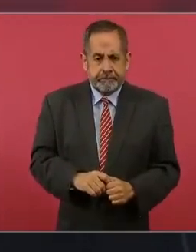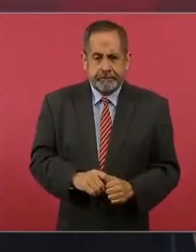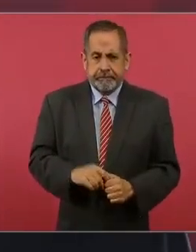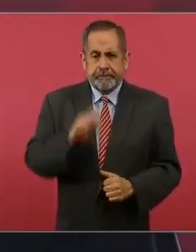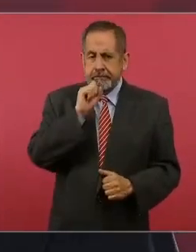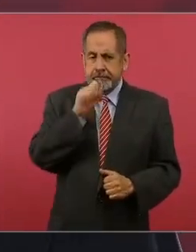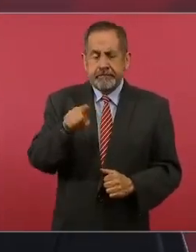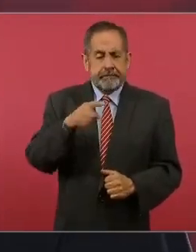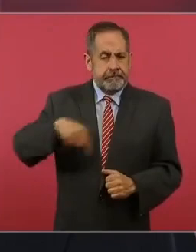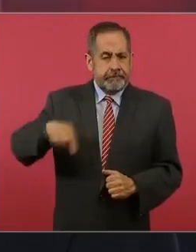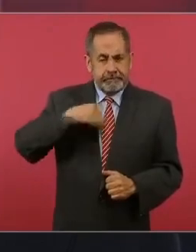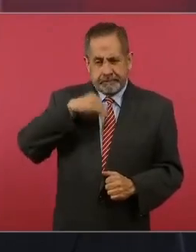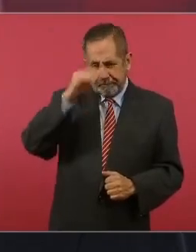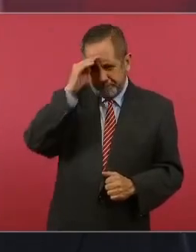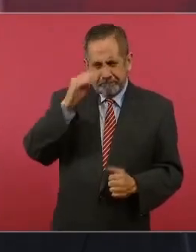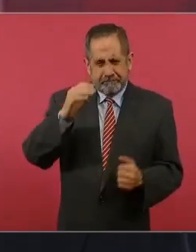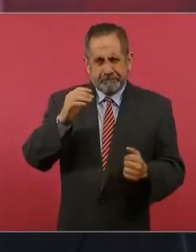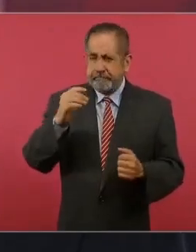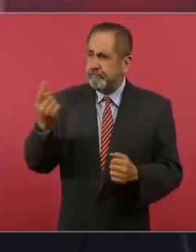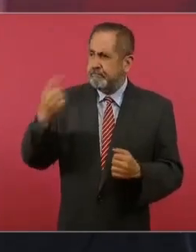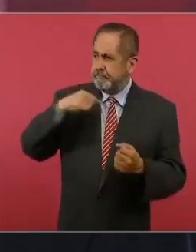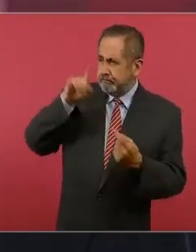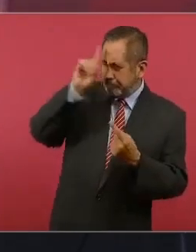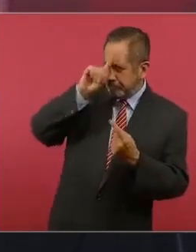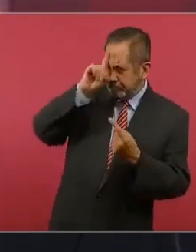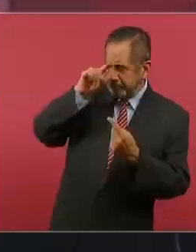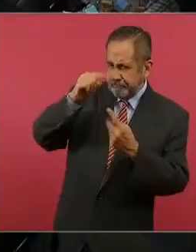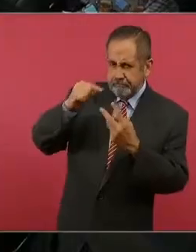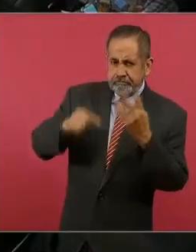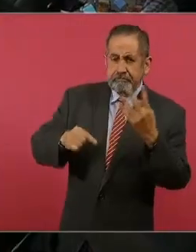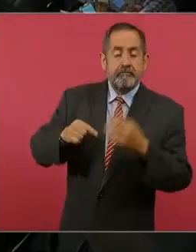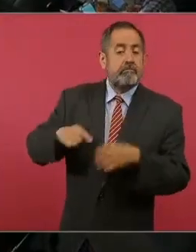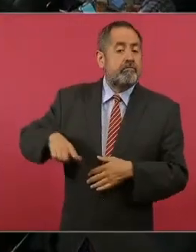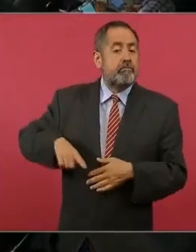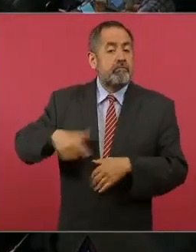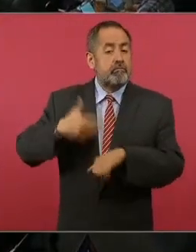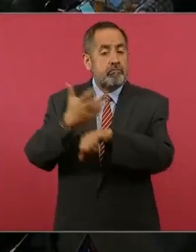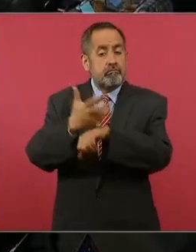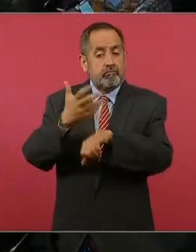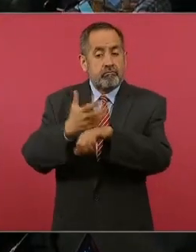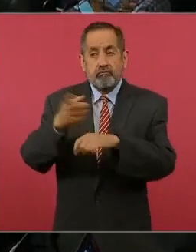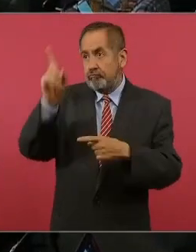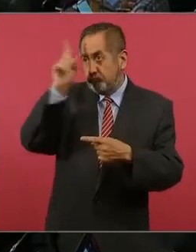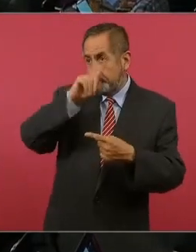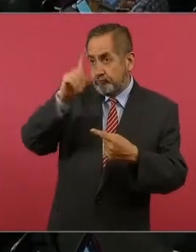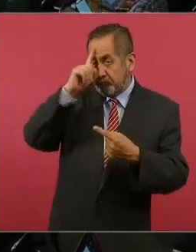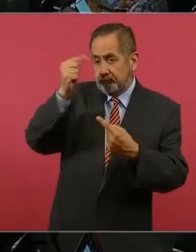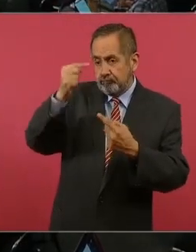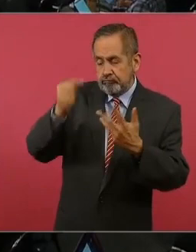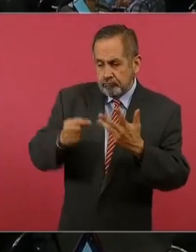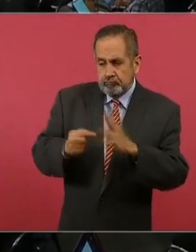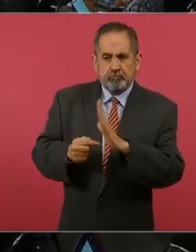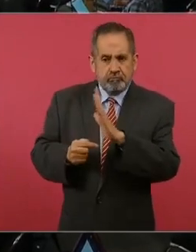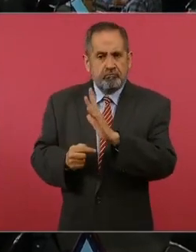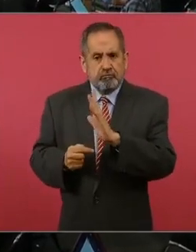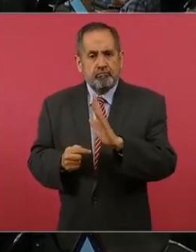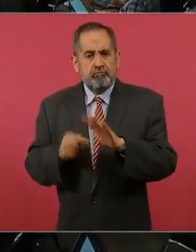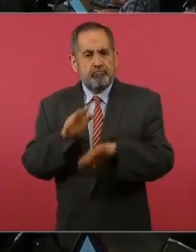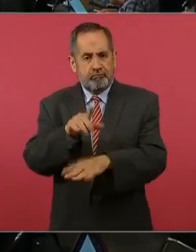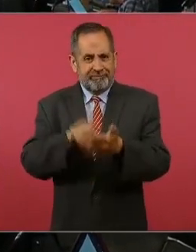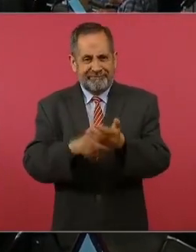tomando en cuenta algunas recomendaciones del gobierno de Estados Unidos, sobre todo en este